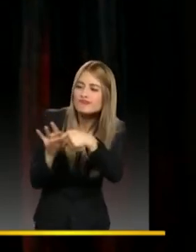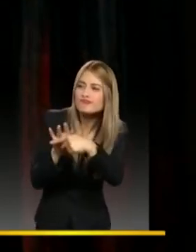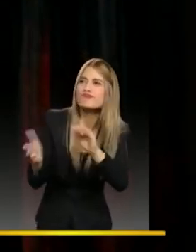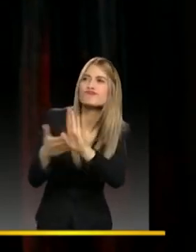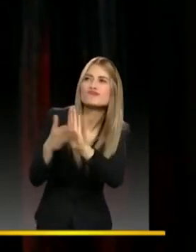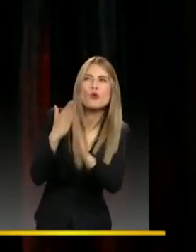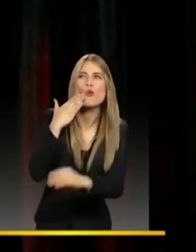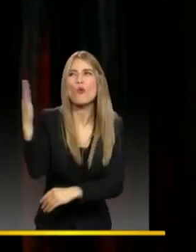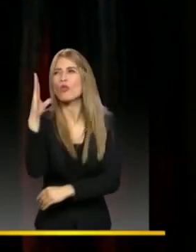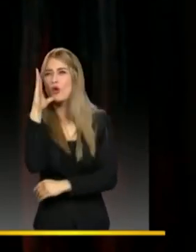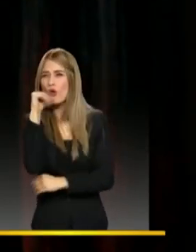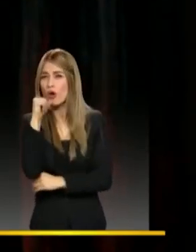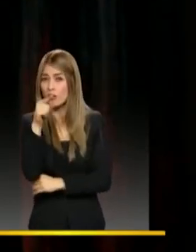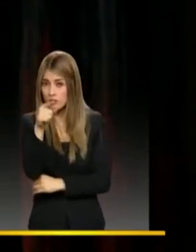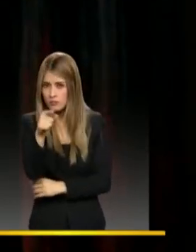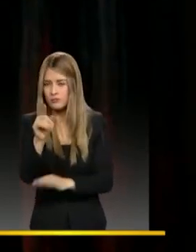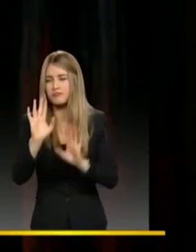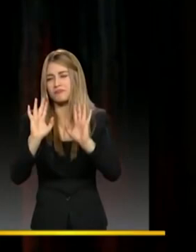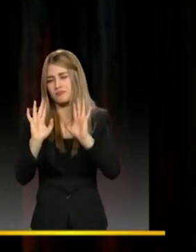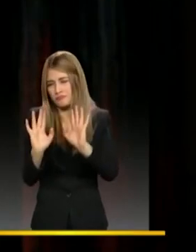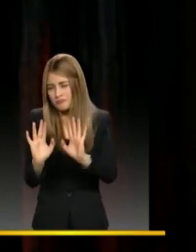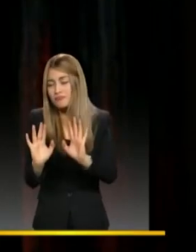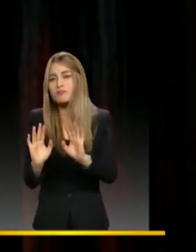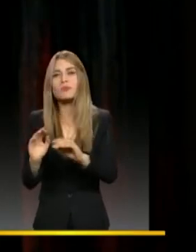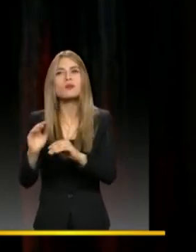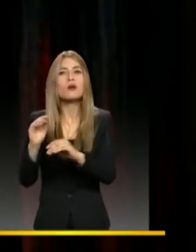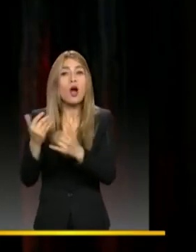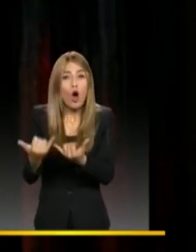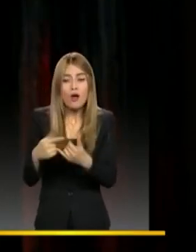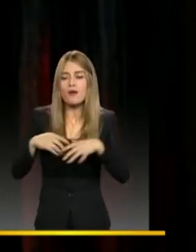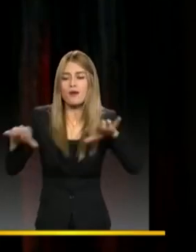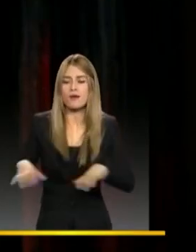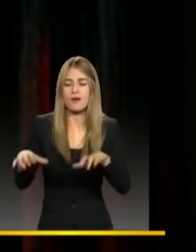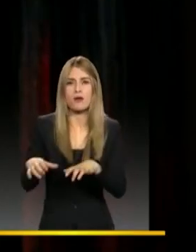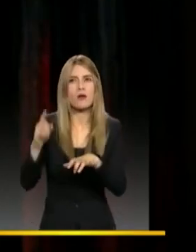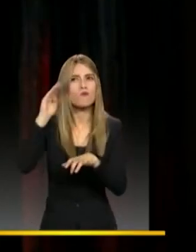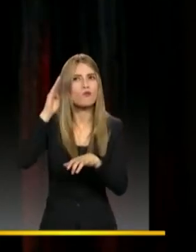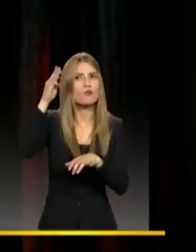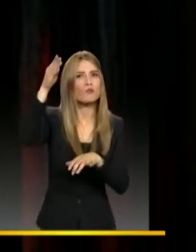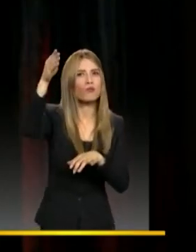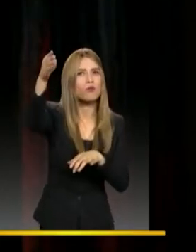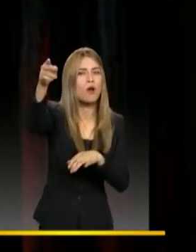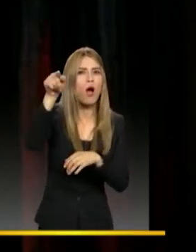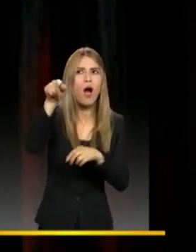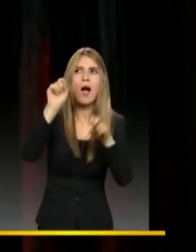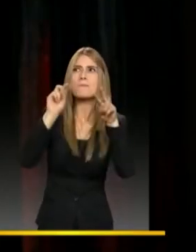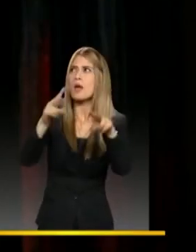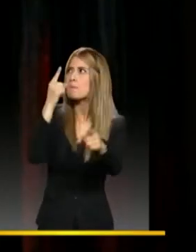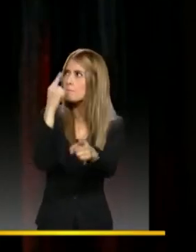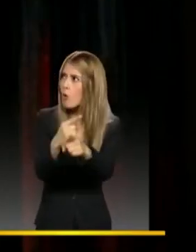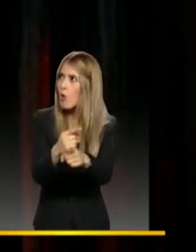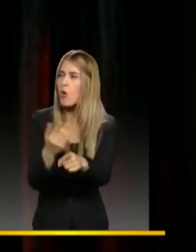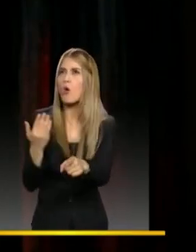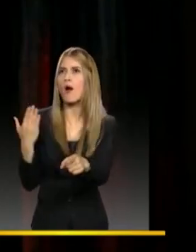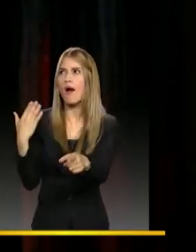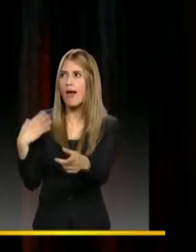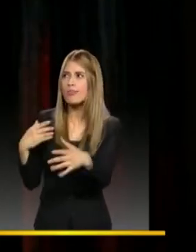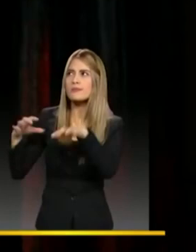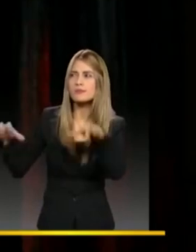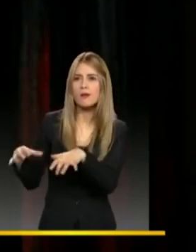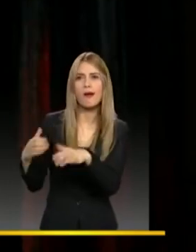quedan 7 meses, 7 meses de trabajo y los dedicaremos enteramente a seguir